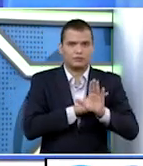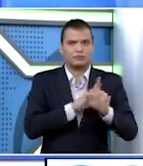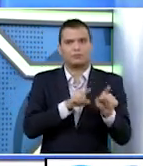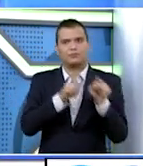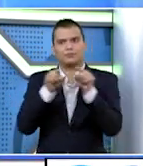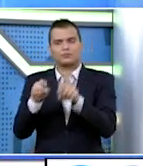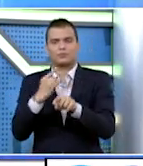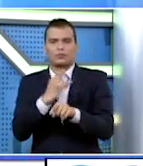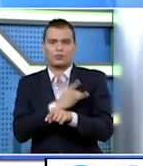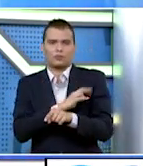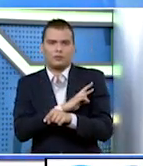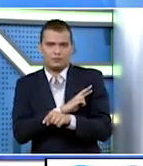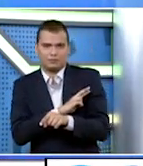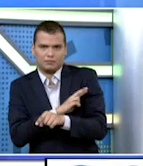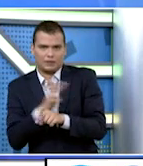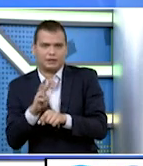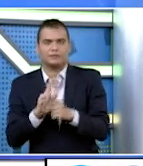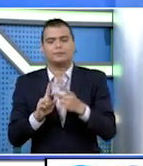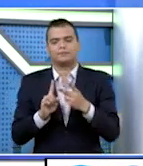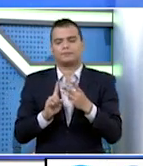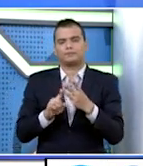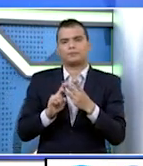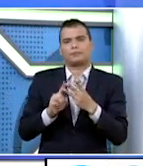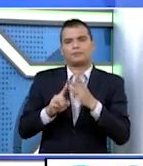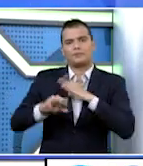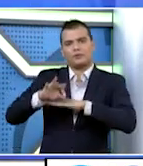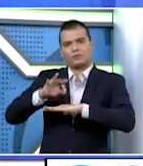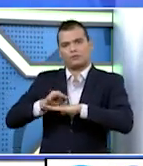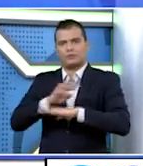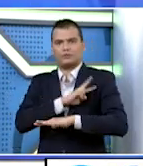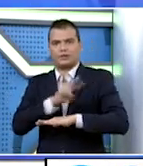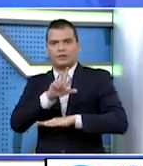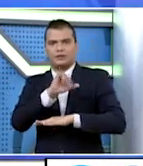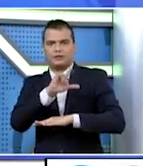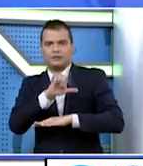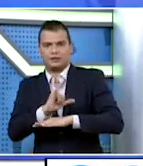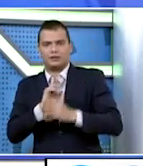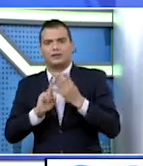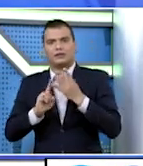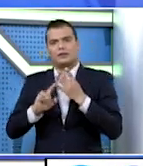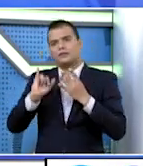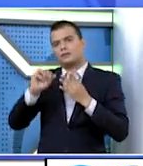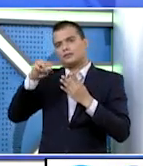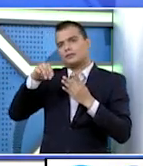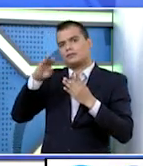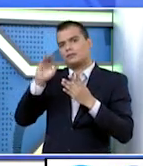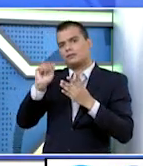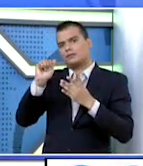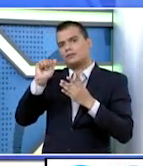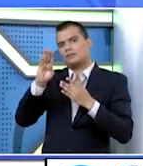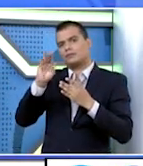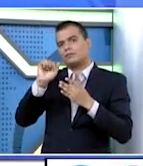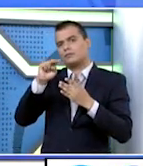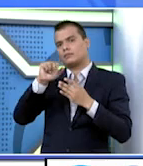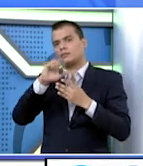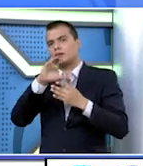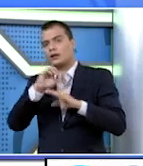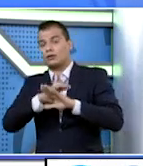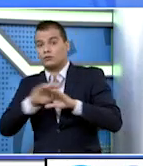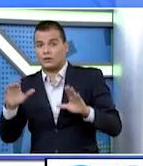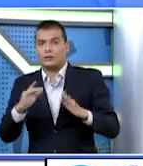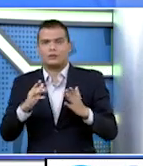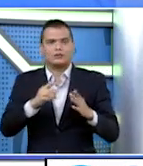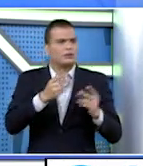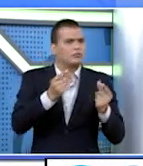la Universidad del Valle, el laboratorio de la Fundación Valle del Lili, el laboratorio de Imbanaco. Hemos aumentado la capacidad de diagnóstico, lo